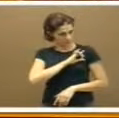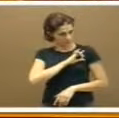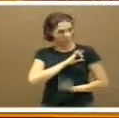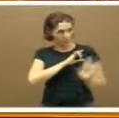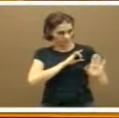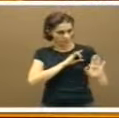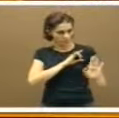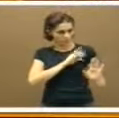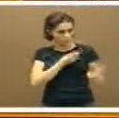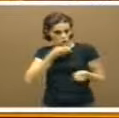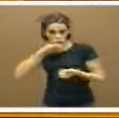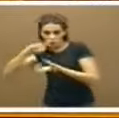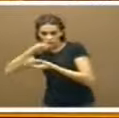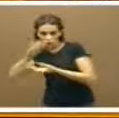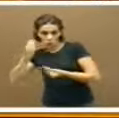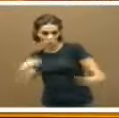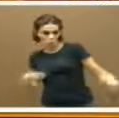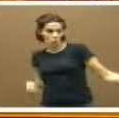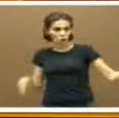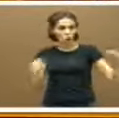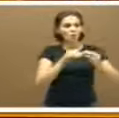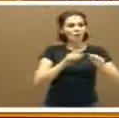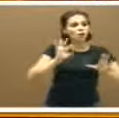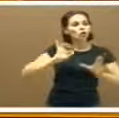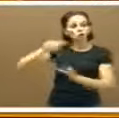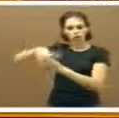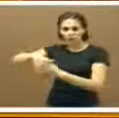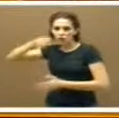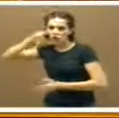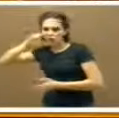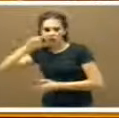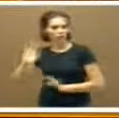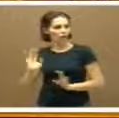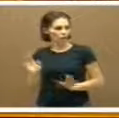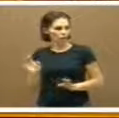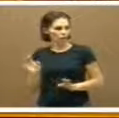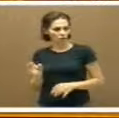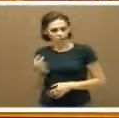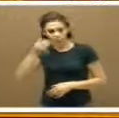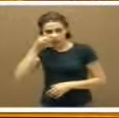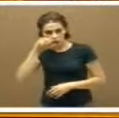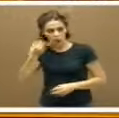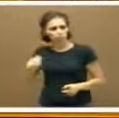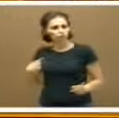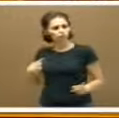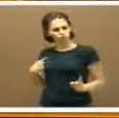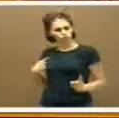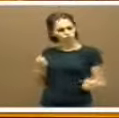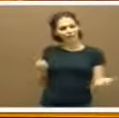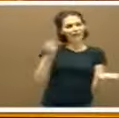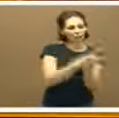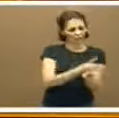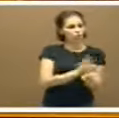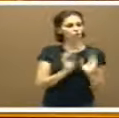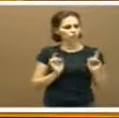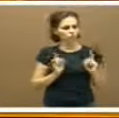contado usted, pero de verdad, lo que ha sido la verdad. Y le reto aquí a que